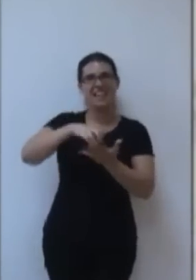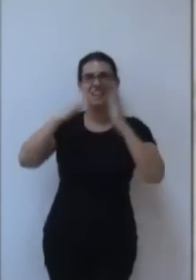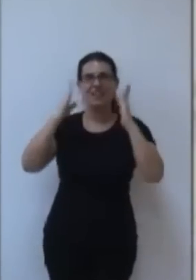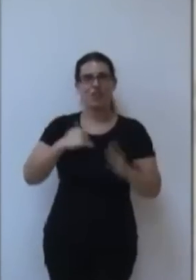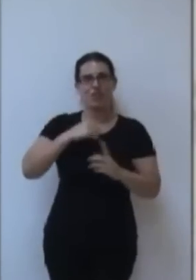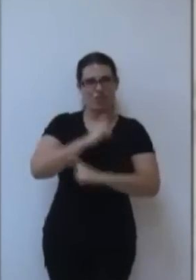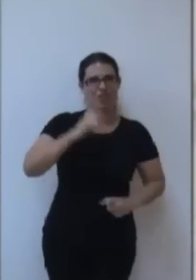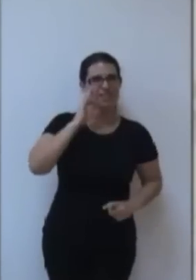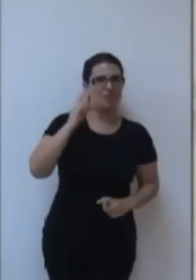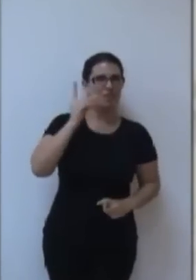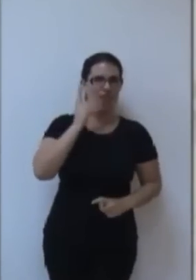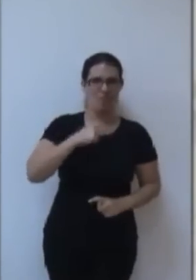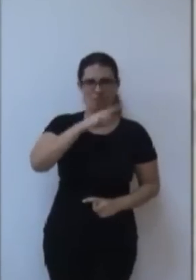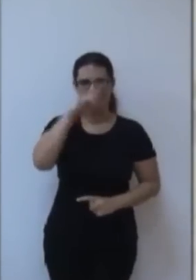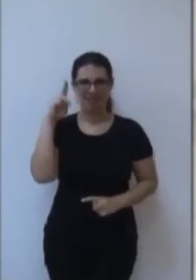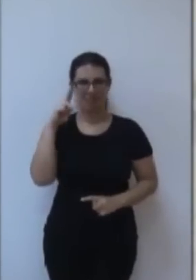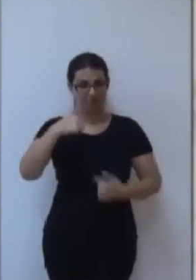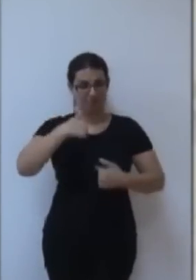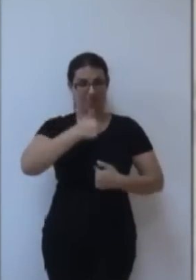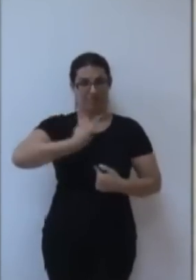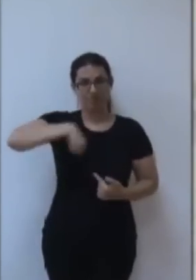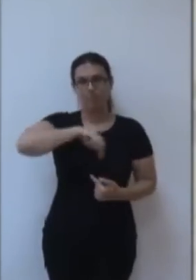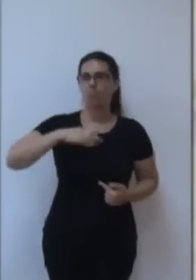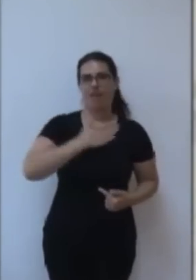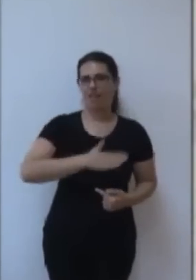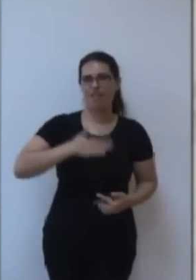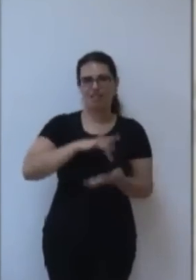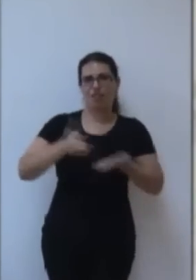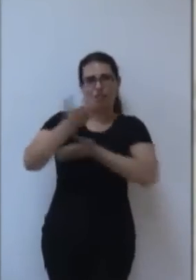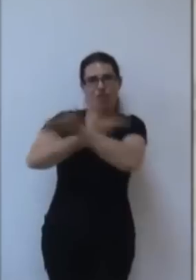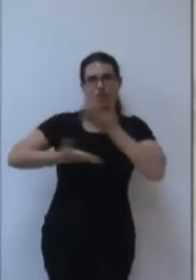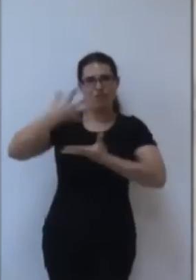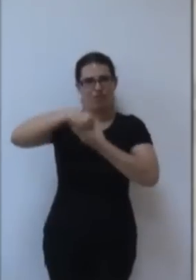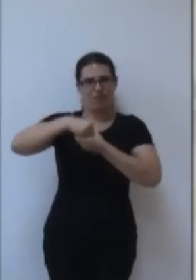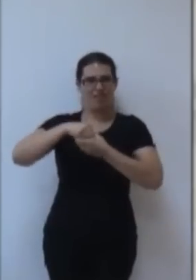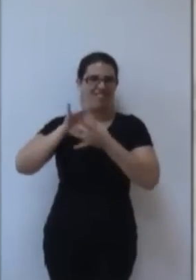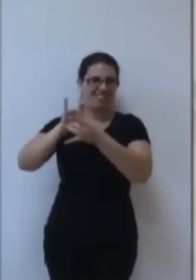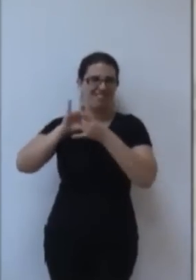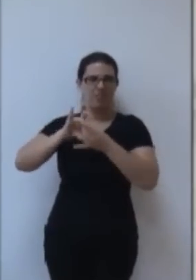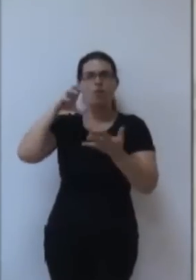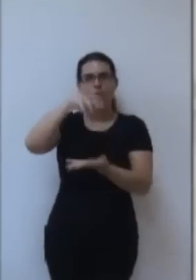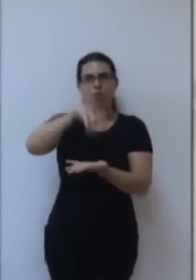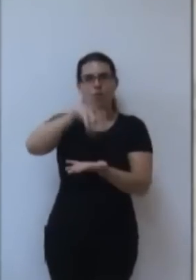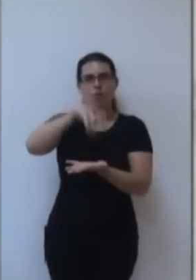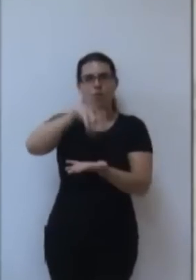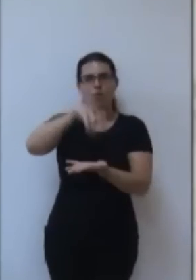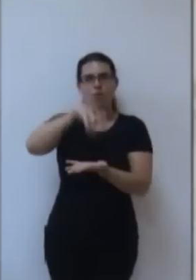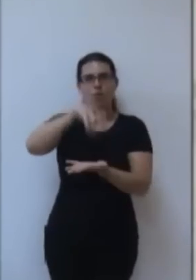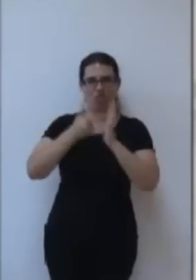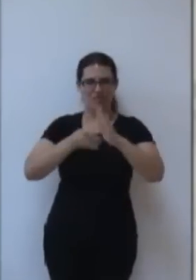Síndrome de Down de Madrid. Es para nosotros un placer colaborar con el Centro Nacional de Tecnologías de la